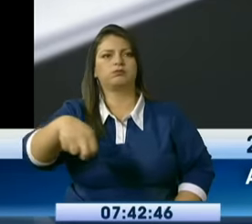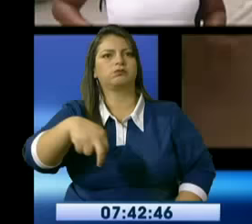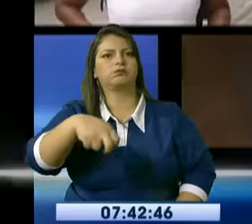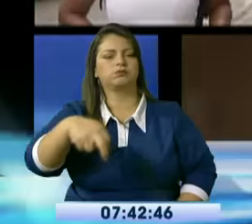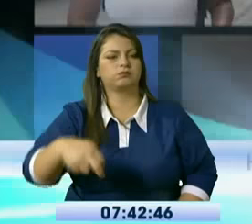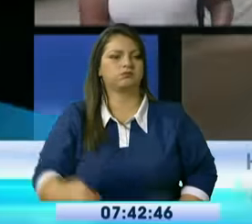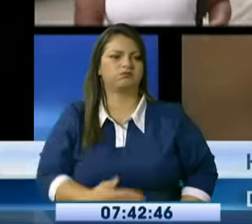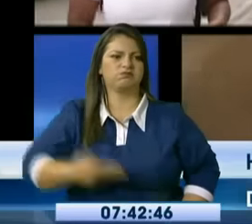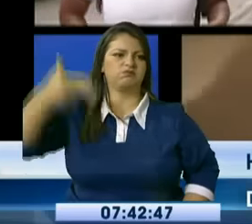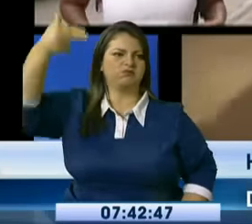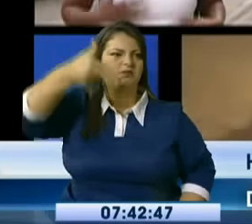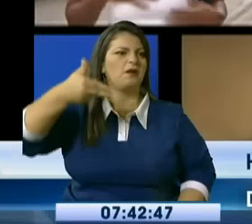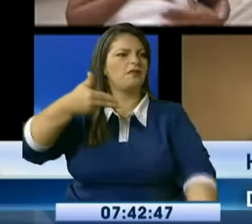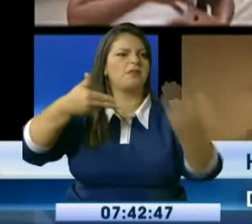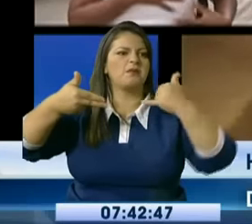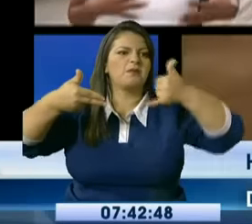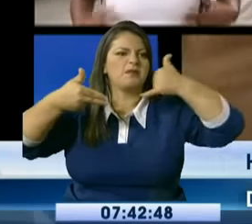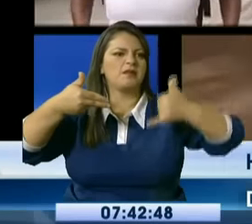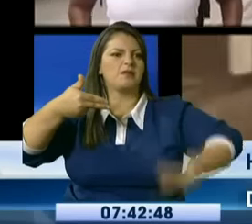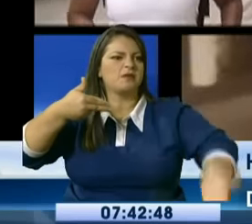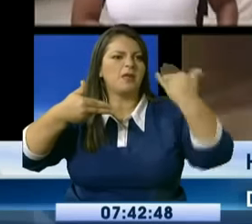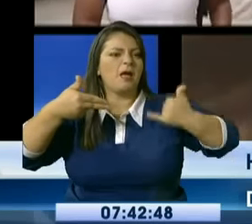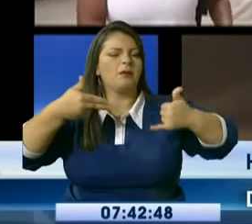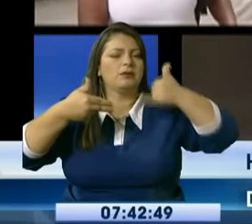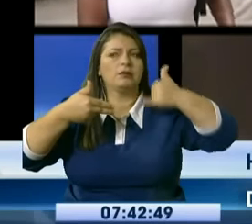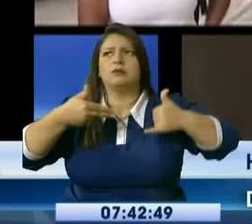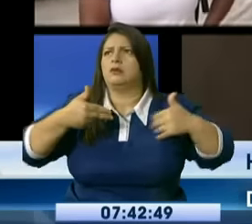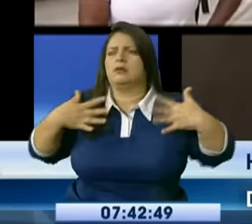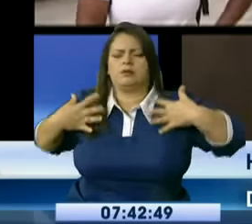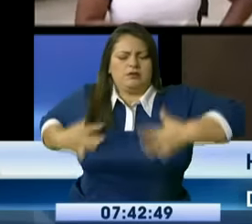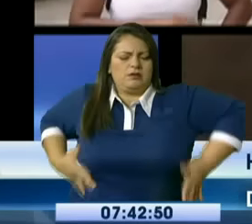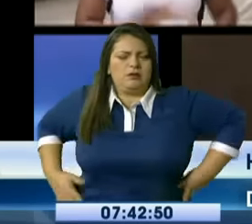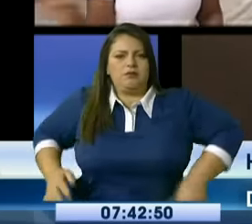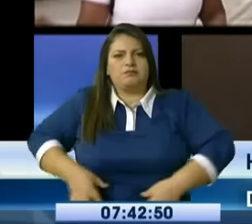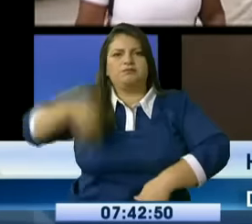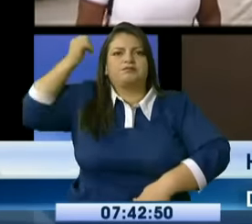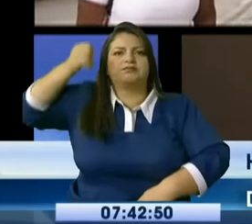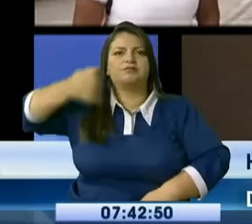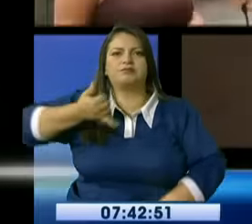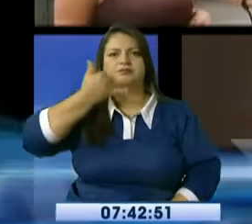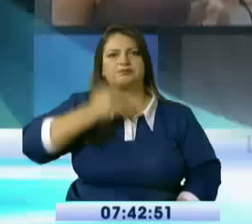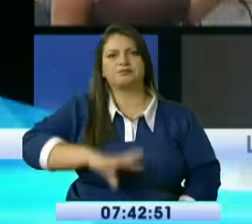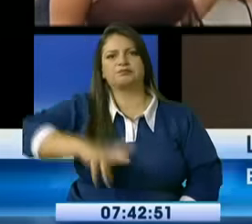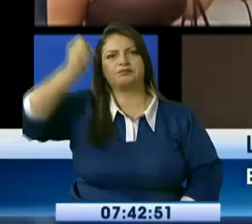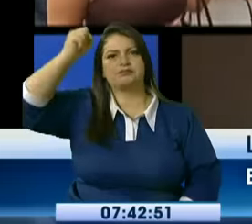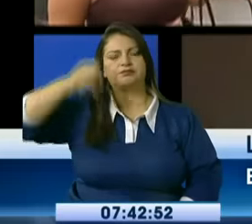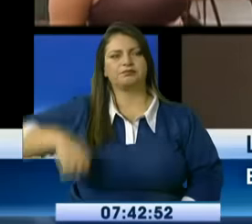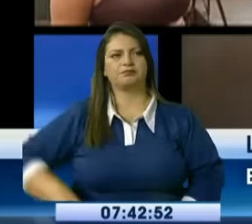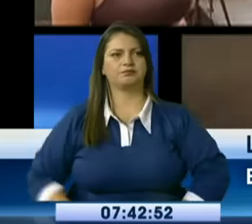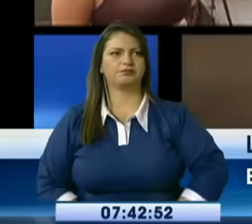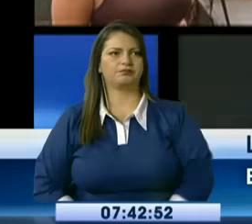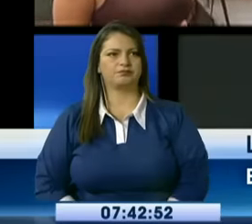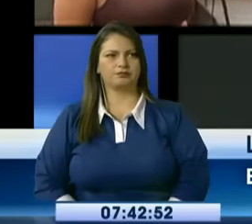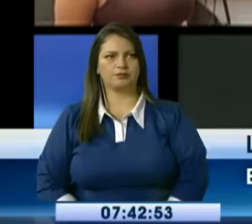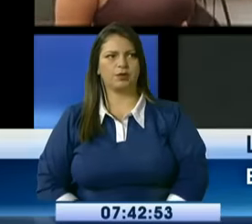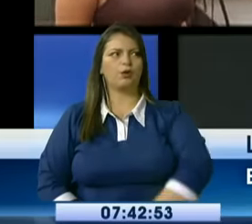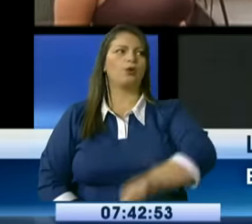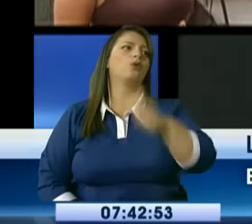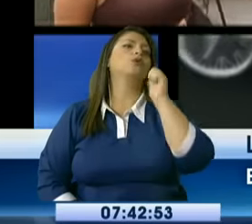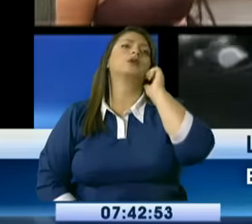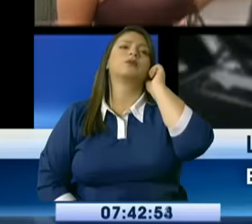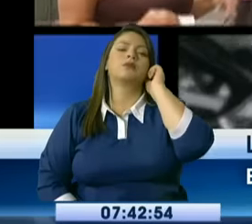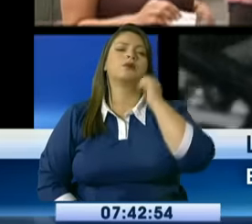dame el teléfono y me revisan todas me revisaron, me encontraron el teléfono y se me llevaron el teléfono. Mi hija estaba sentada en la vereda, allá por mi